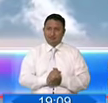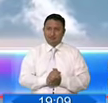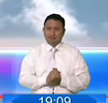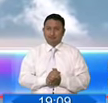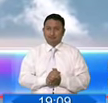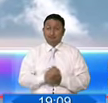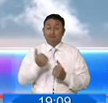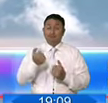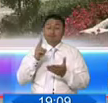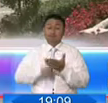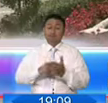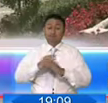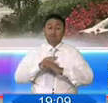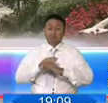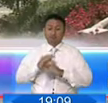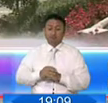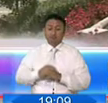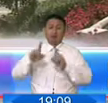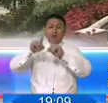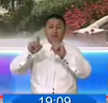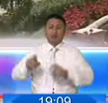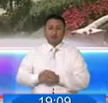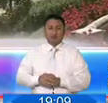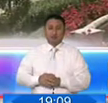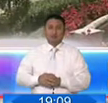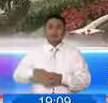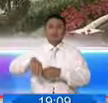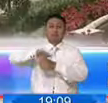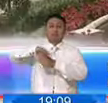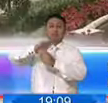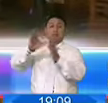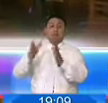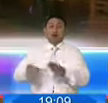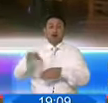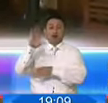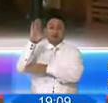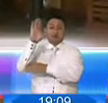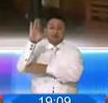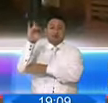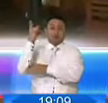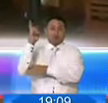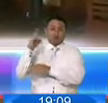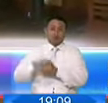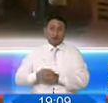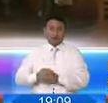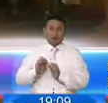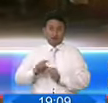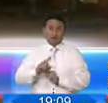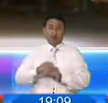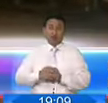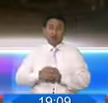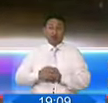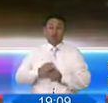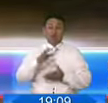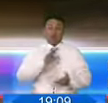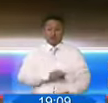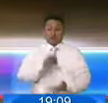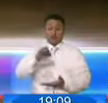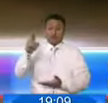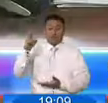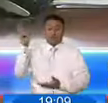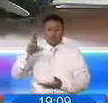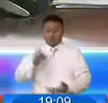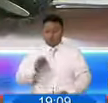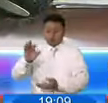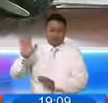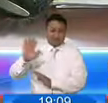que incluye el llamado a consulta de franklin columba embajador de ecuador en bolivia y no enviar por el momento al representante ecuatoriano a venezuela